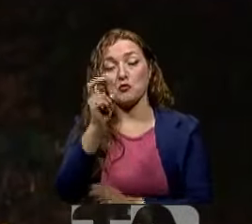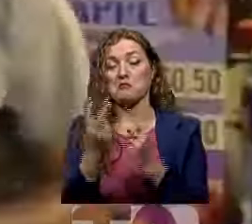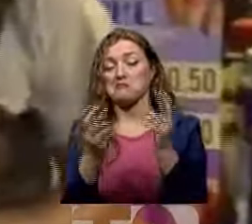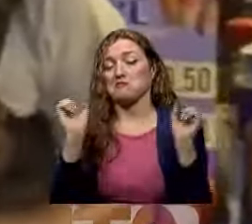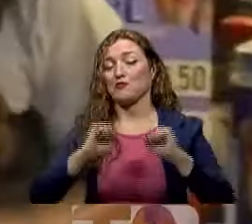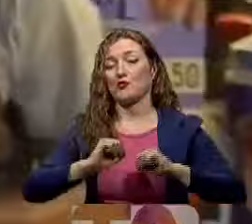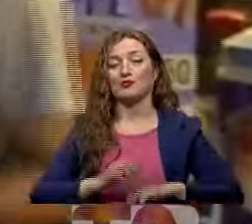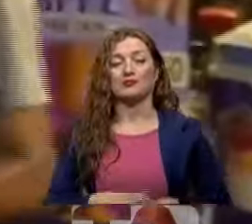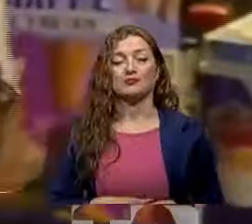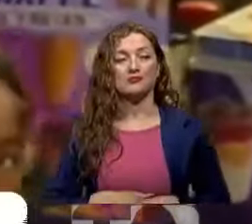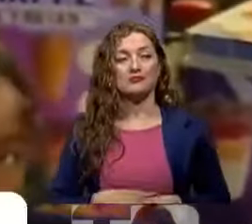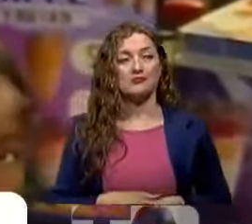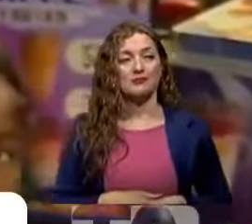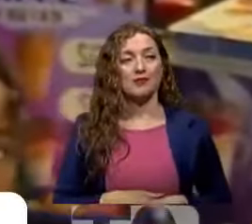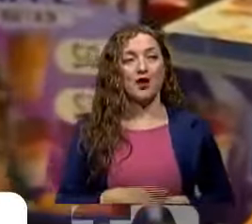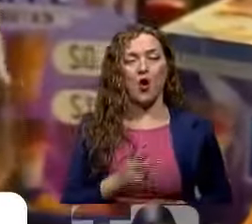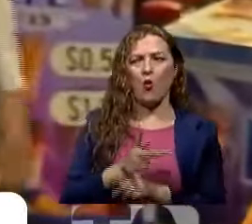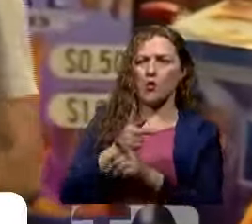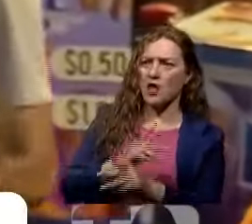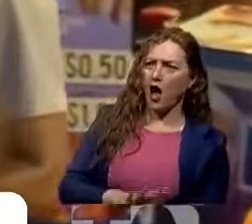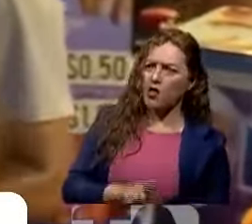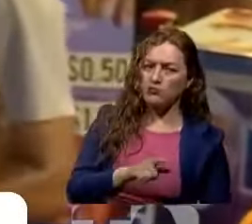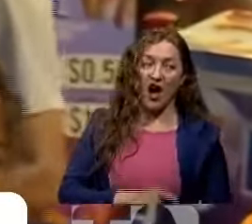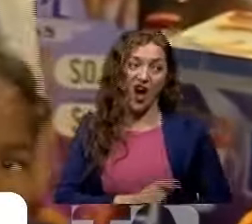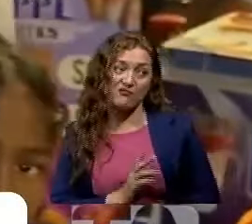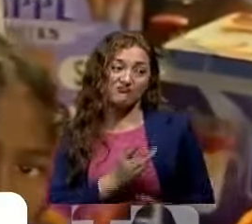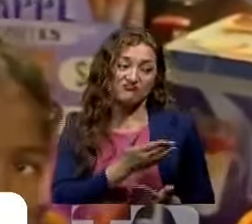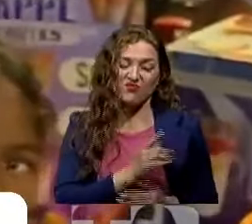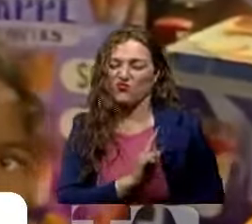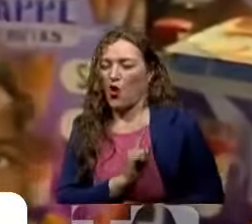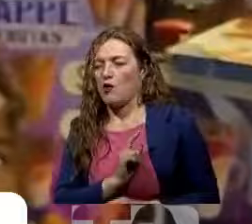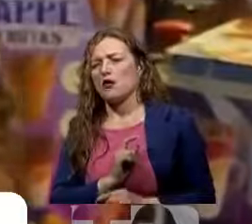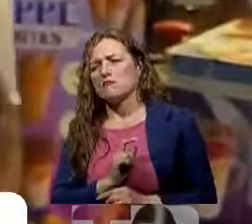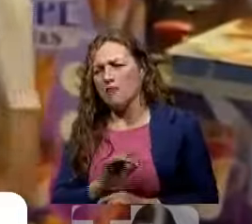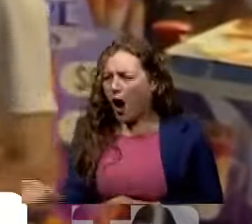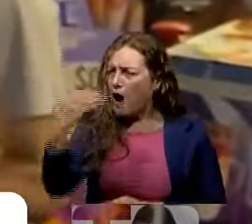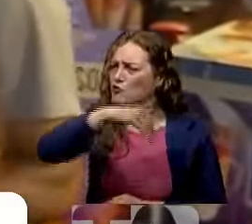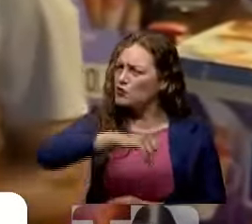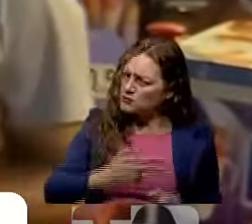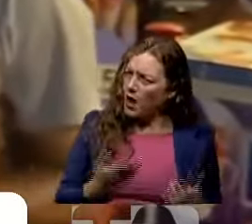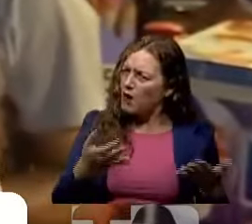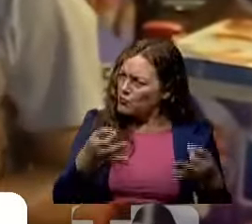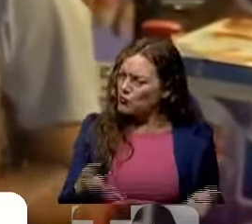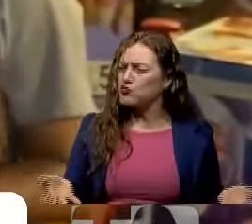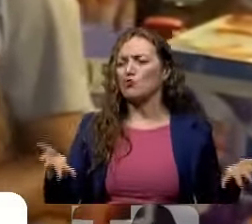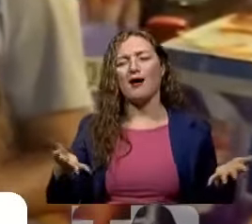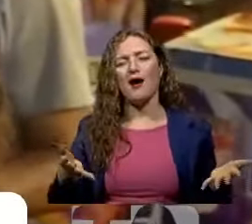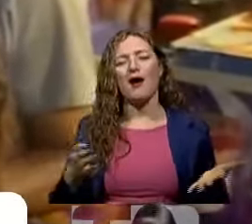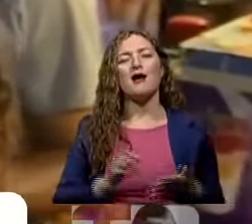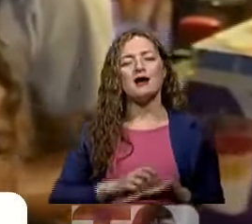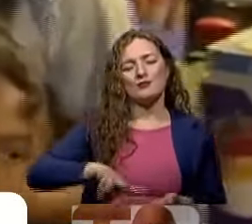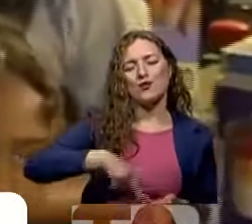turístico. Ojo, cuidado con perdérselo. Esta es la tierra de la rumba, del sol y el rico